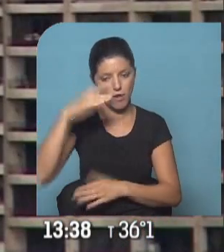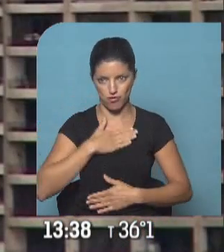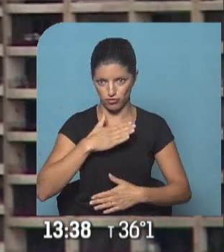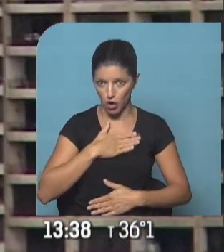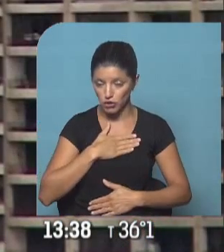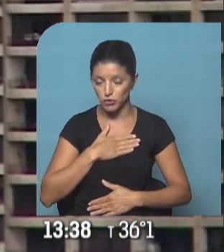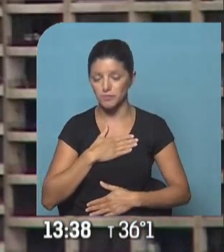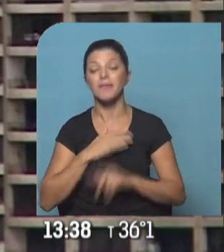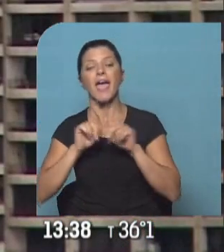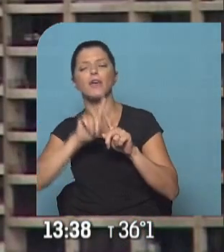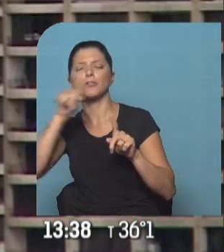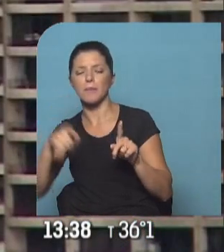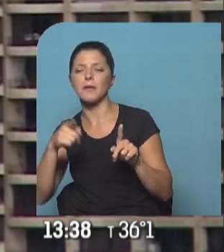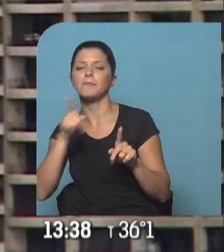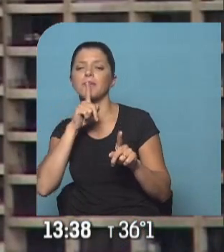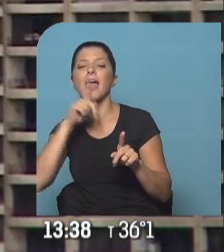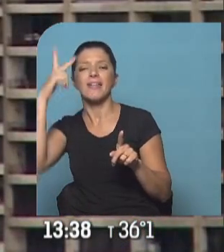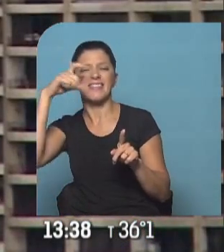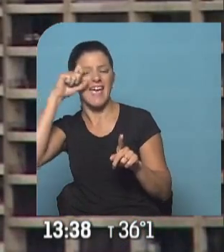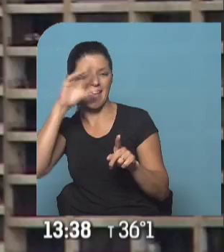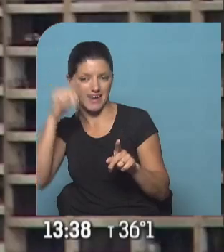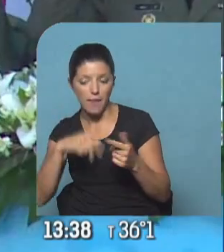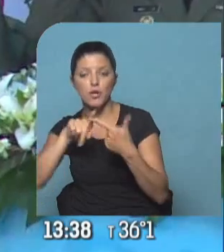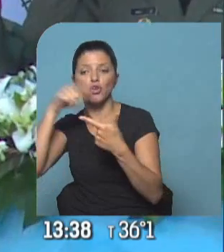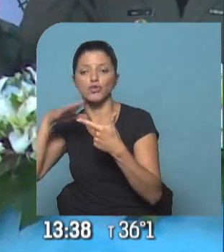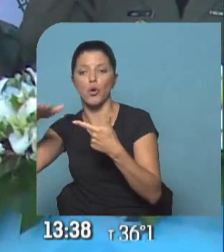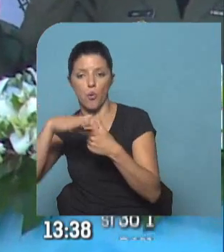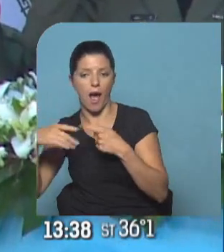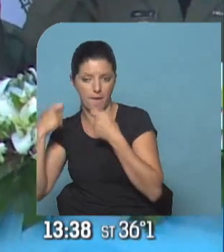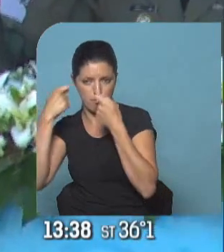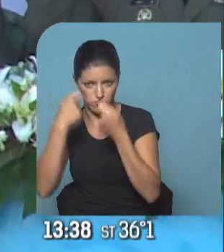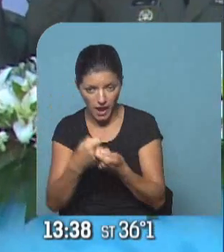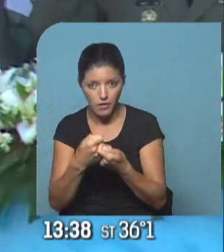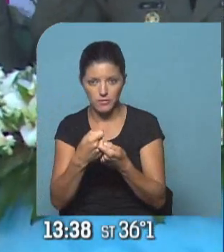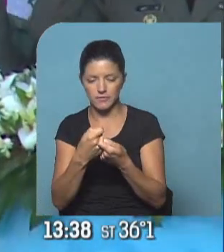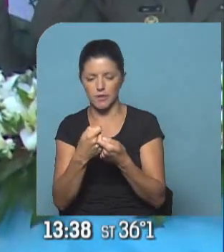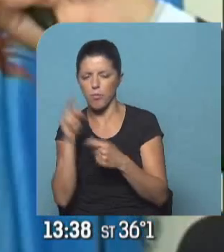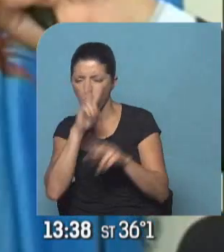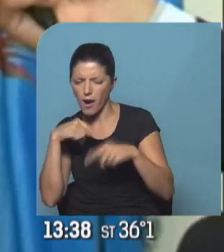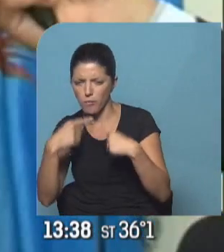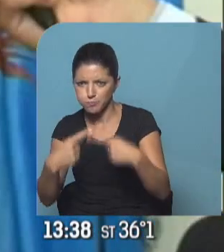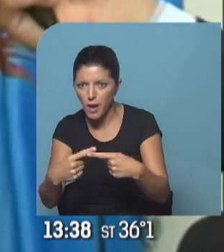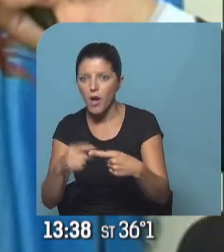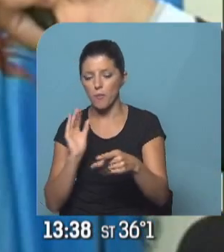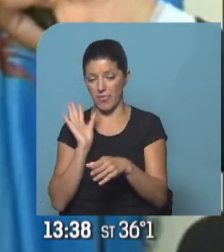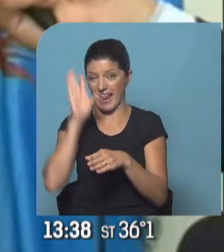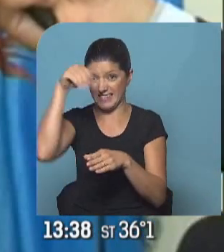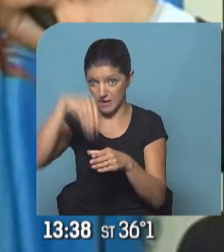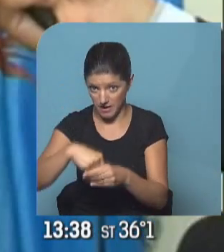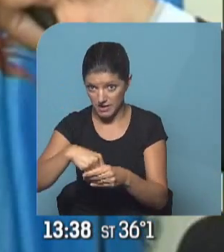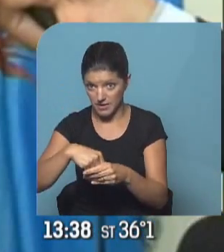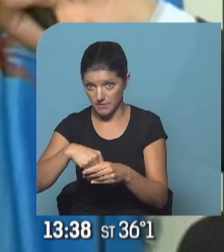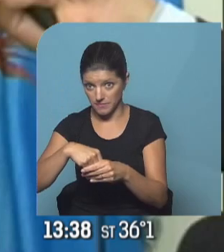Teherán y también de Saleh, quien trabó alianza con sus antiguos enemigos para seguir incidiendo en el escenario yemení y